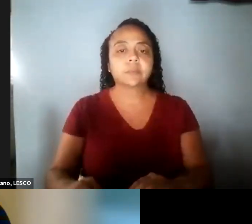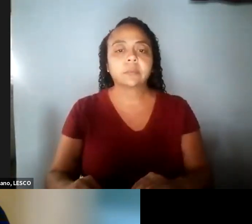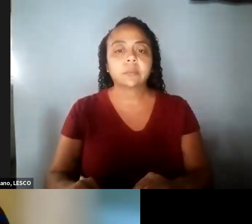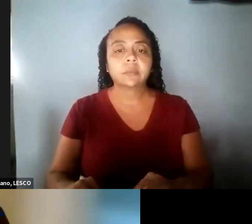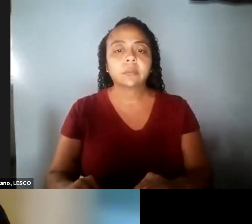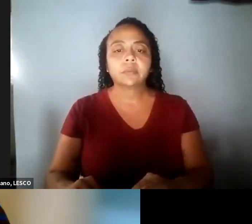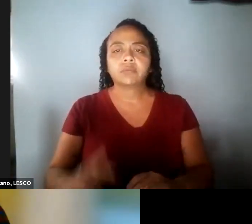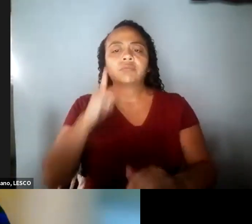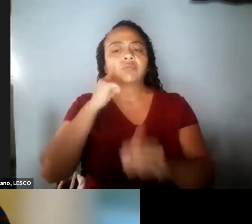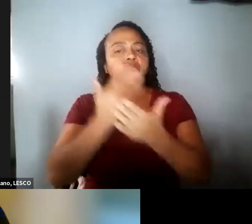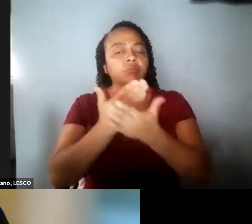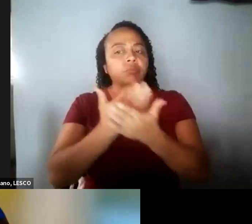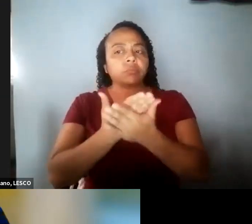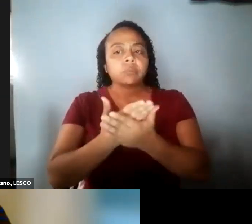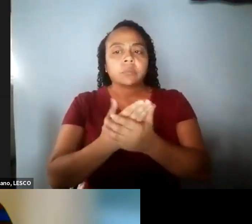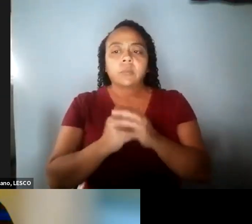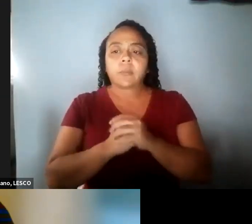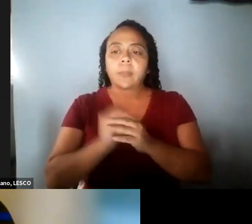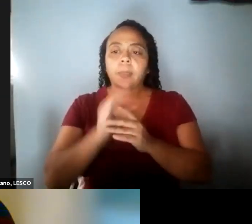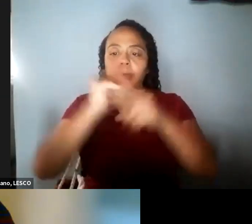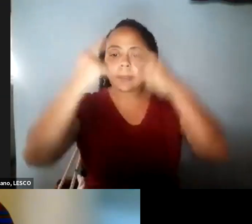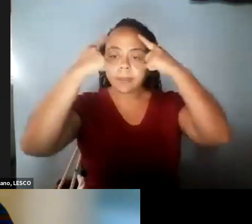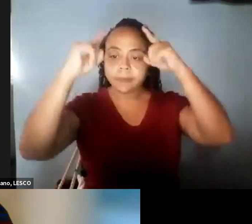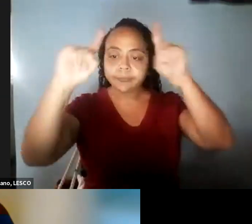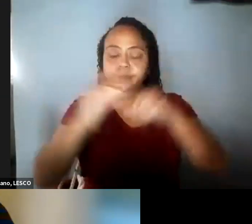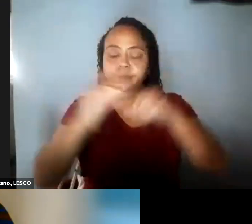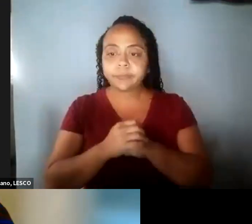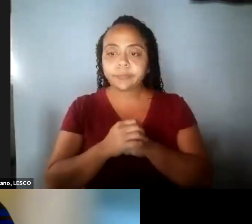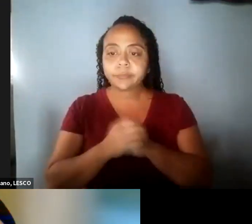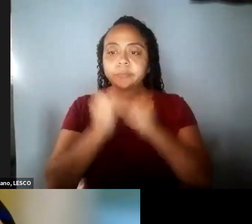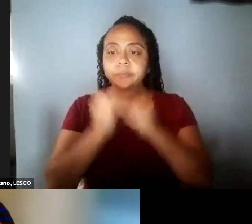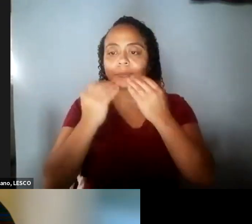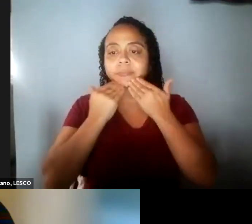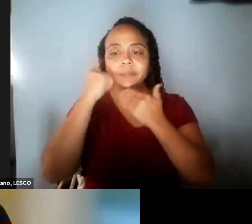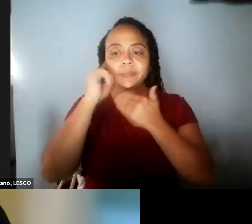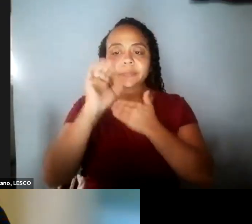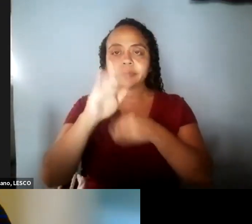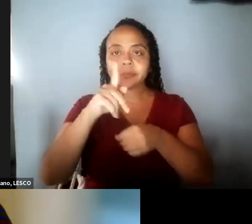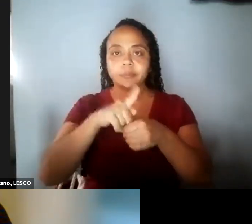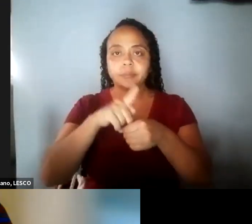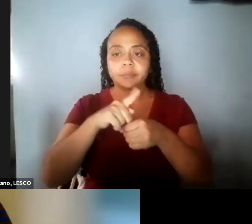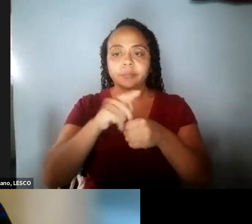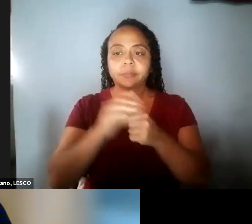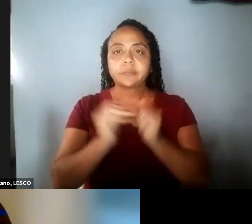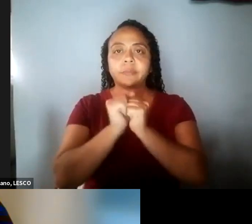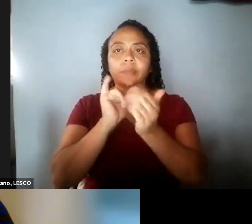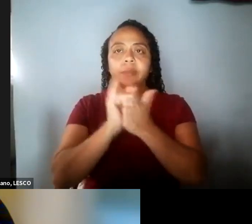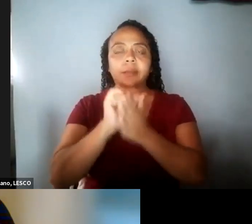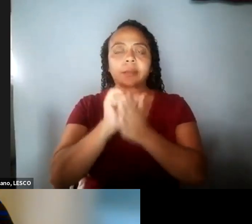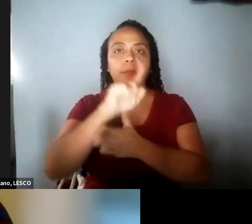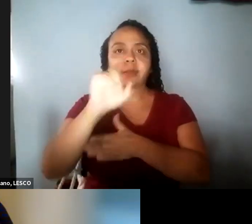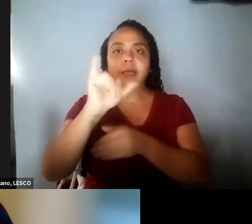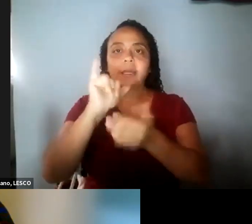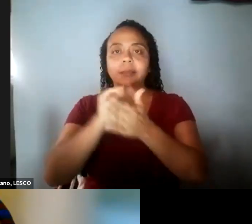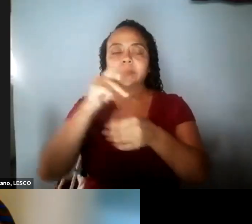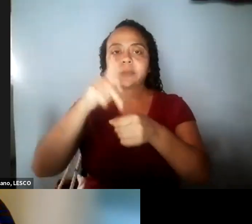evidente y de manera tan exitosa muchísimas gracias por por tu participación con esta pregunta y con esta participación